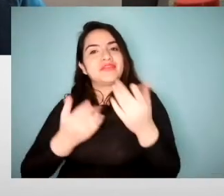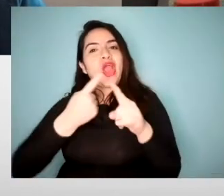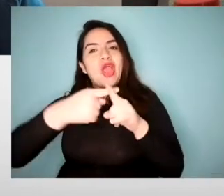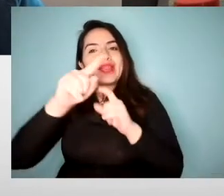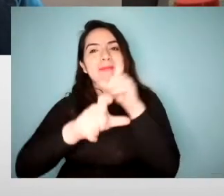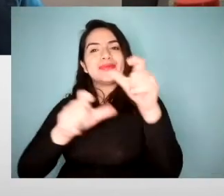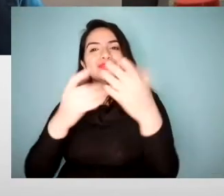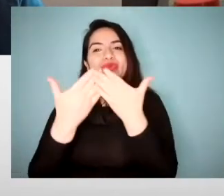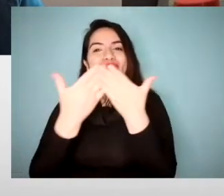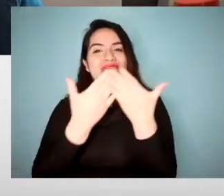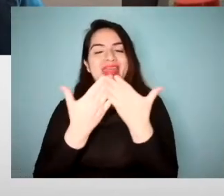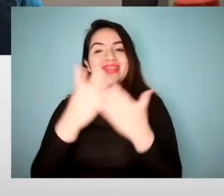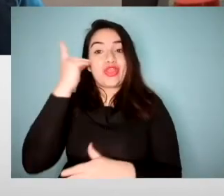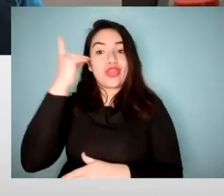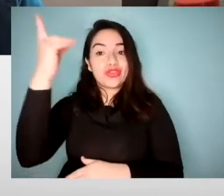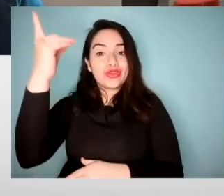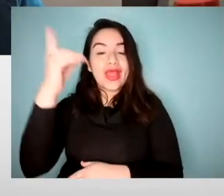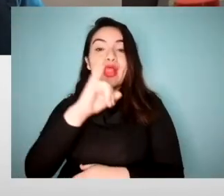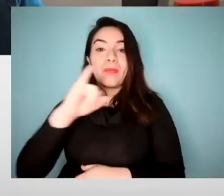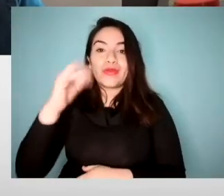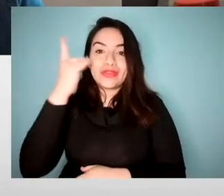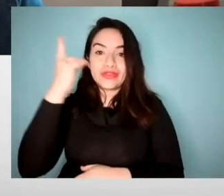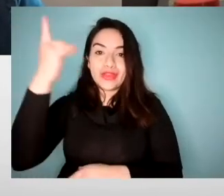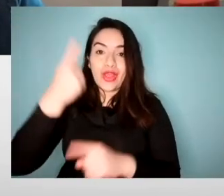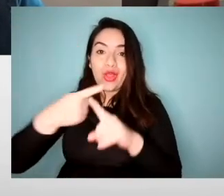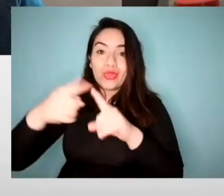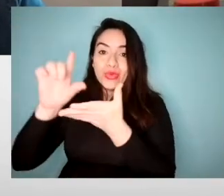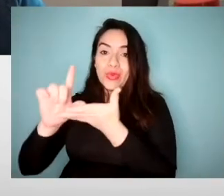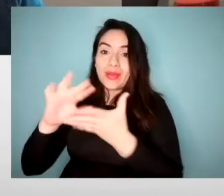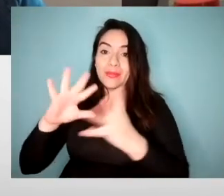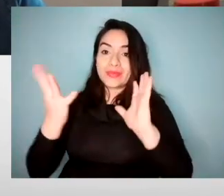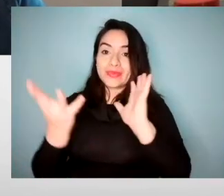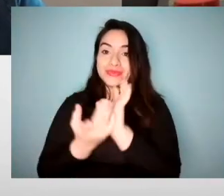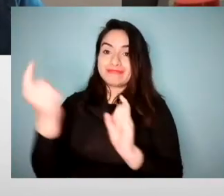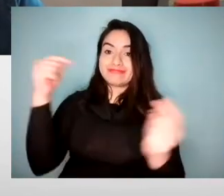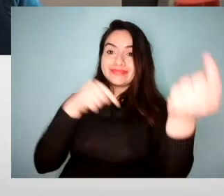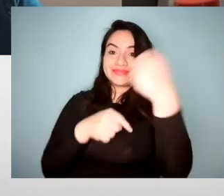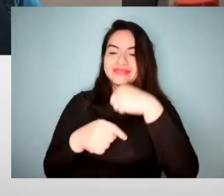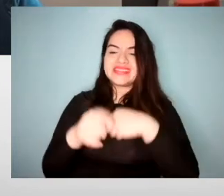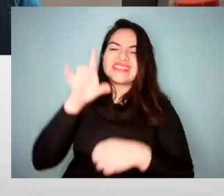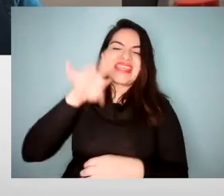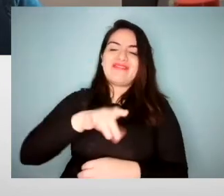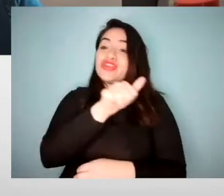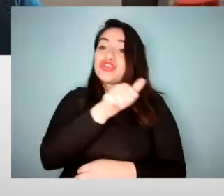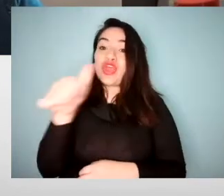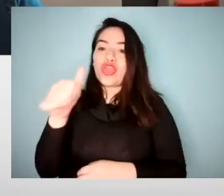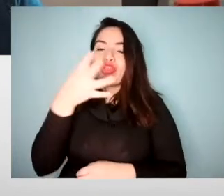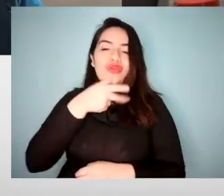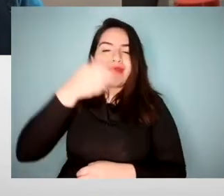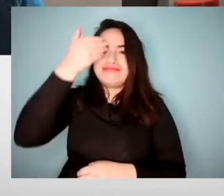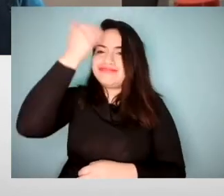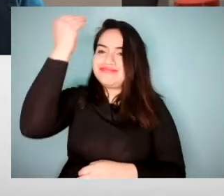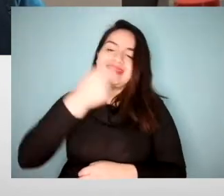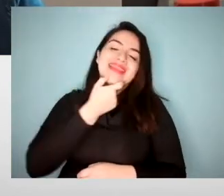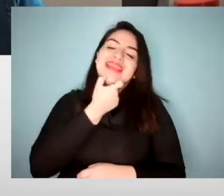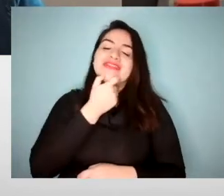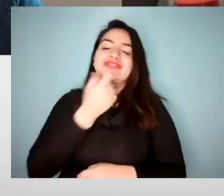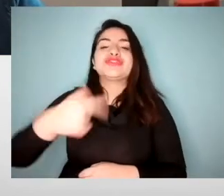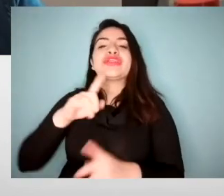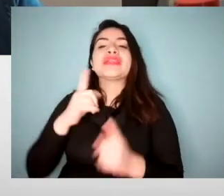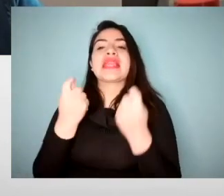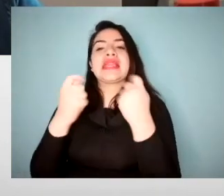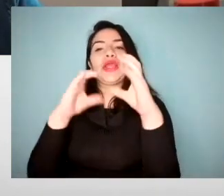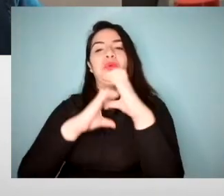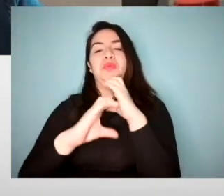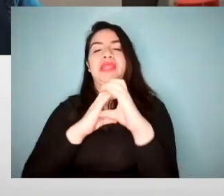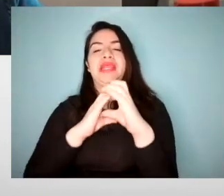estudiantes de doctorado, de postdoctorado que venían de otros lugares del mundo y sabíamos que ninguno era experto en inglés, así que lo intentábamos y lográbamos comunicarnos. Así